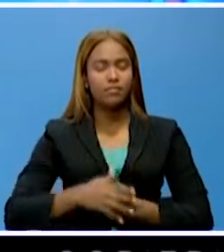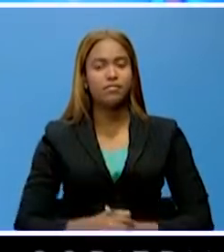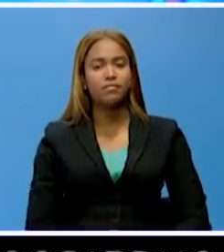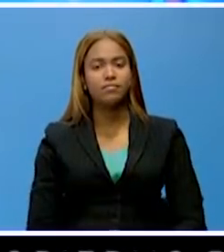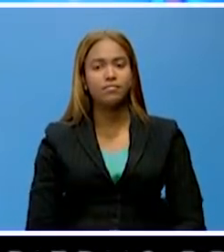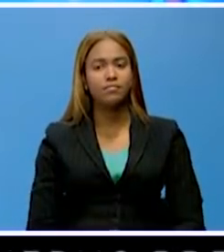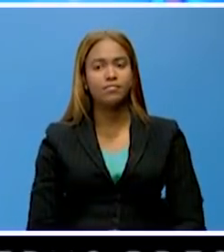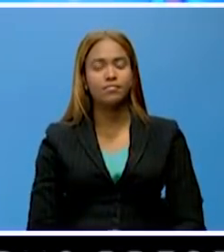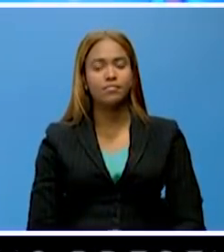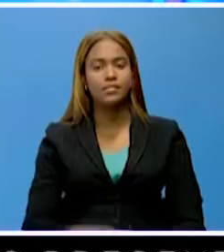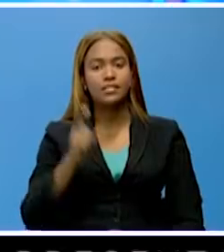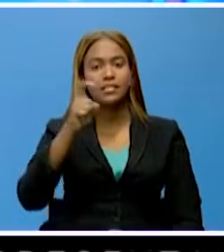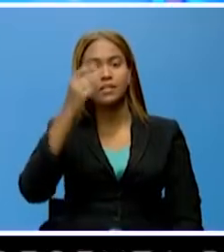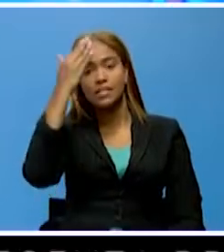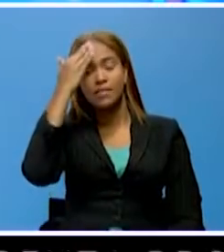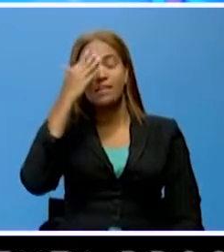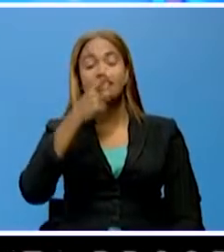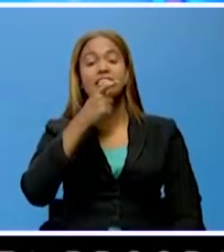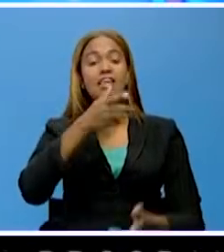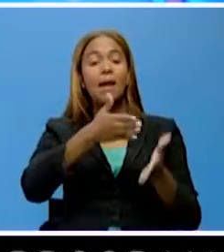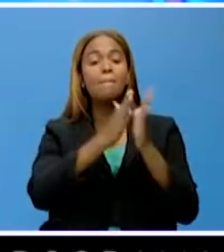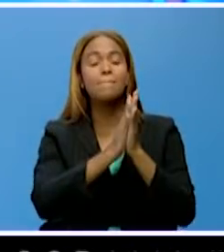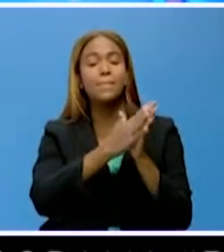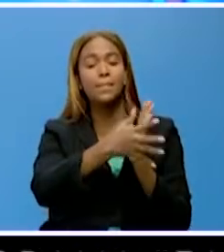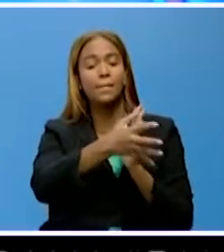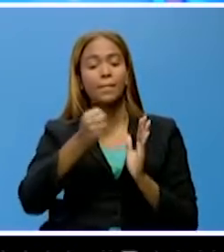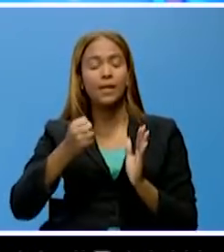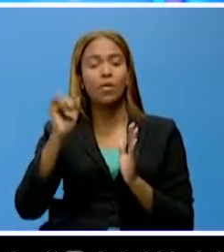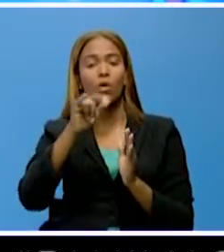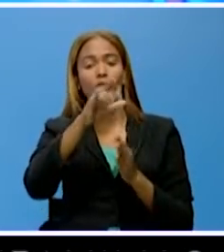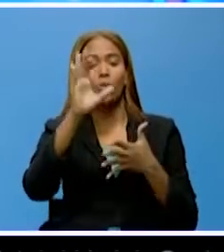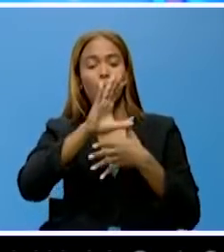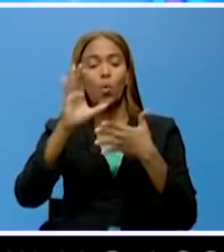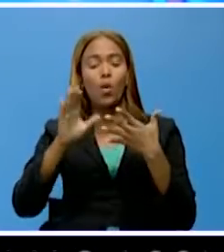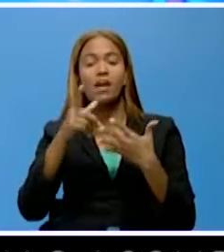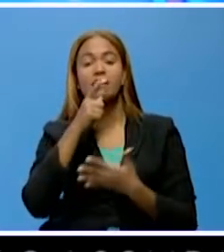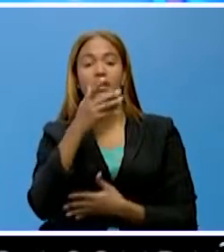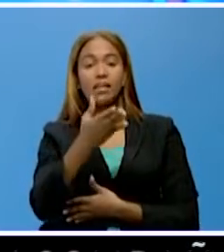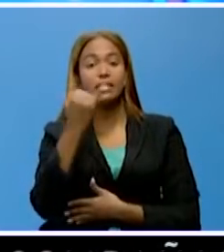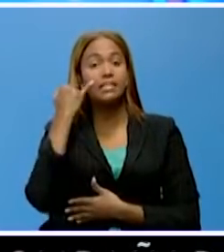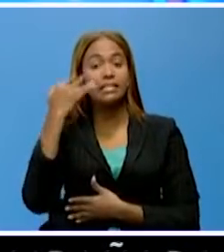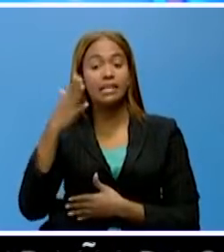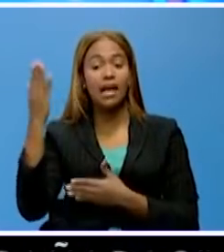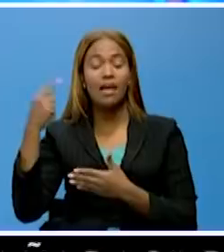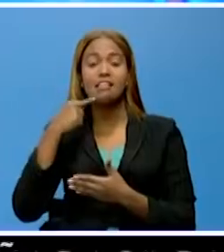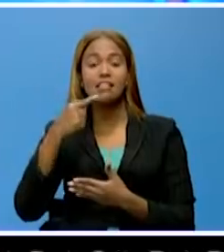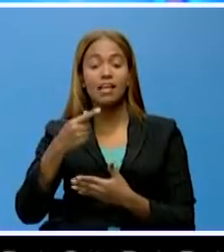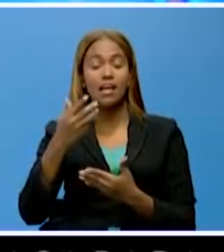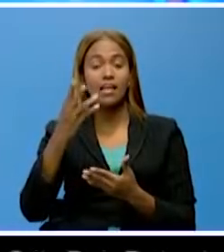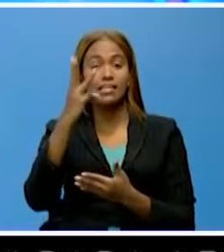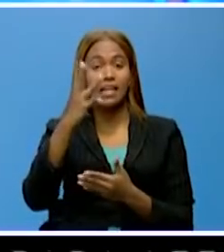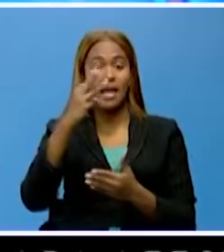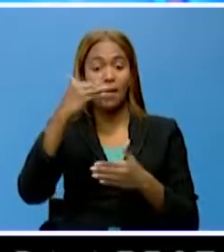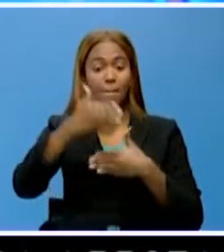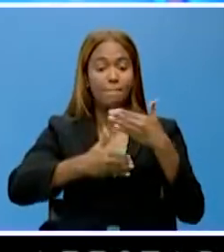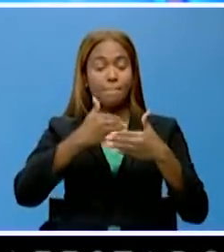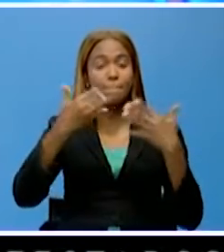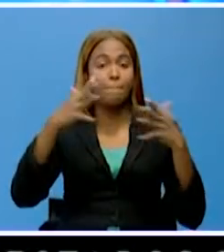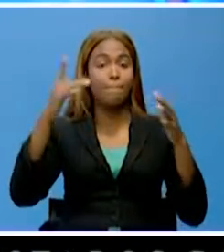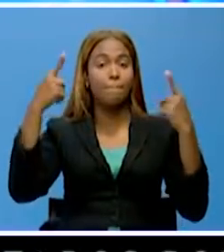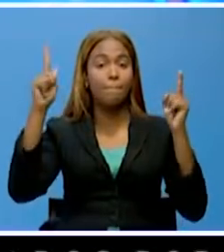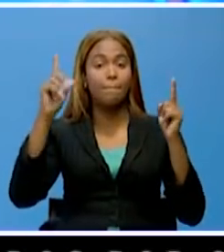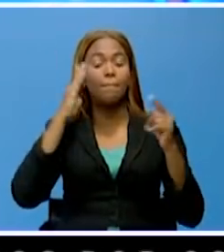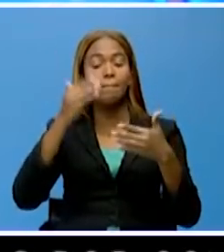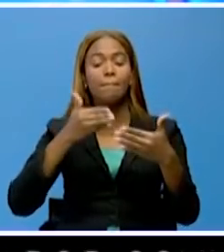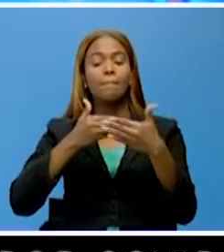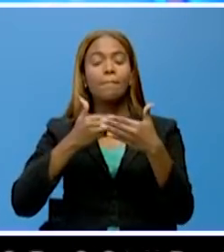Bueno, tendríamos que saber quién lo pide y qué categoría es usted. Y si ya le llegó su preaviso y usted hizo los 6 pasos, está más